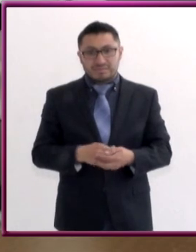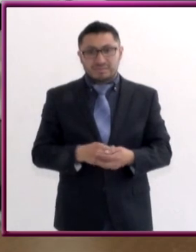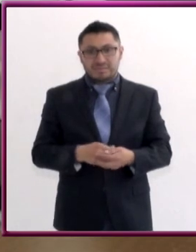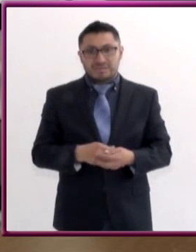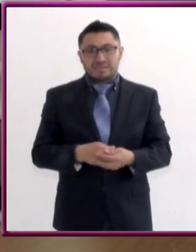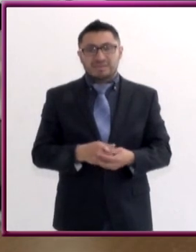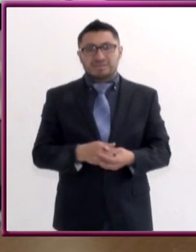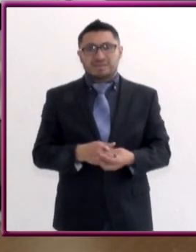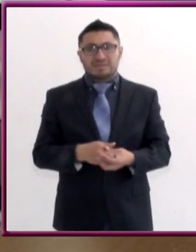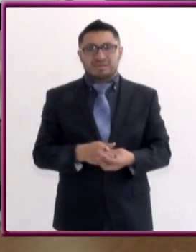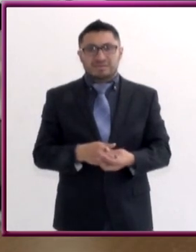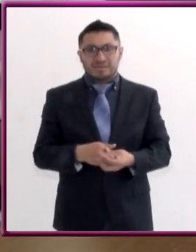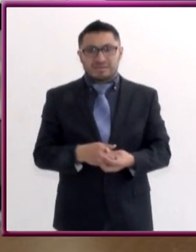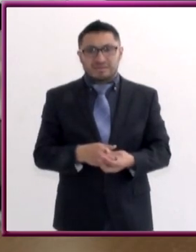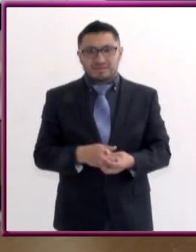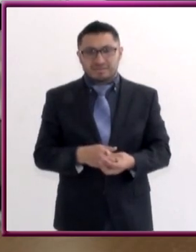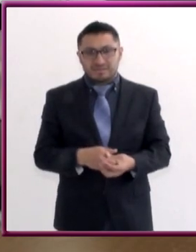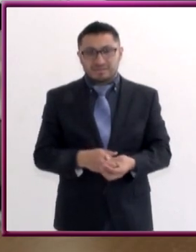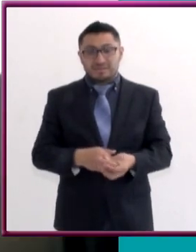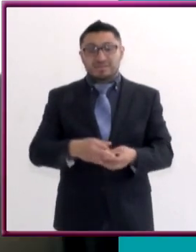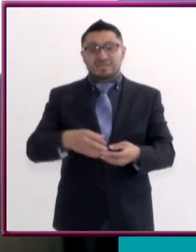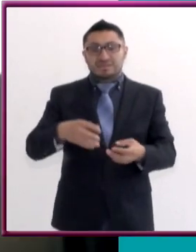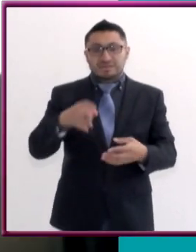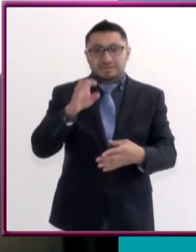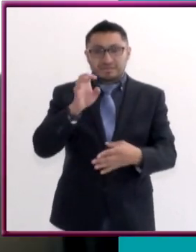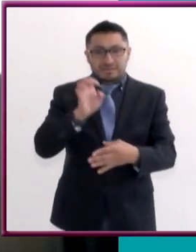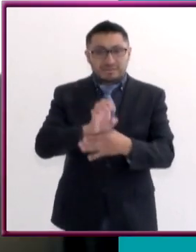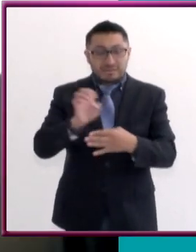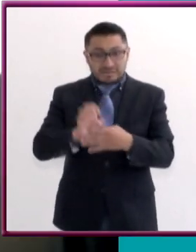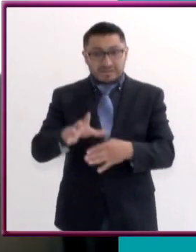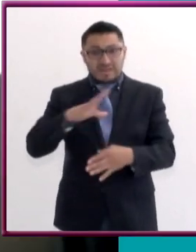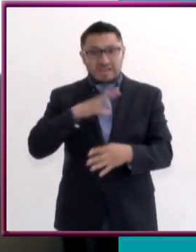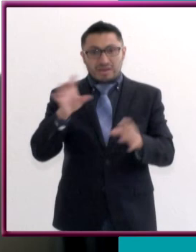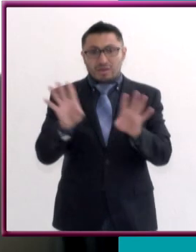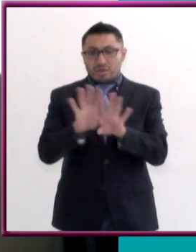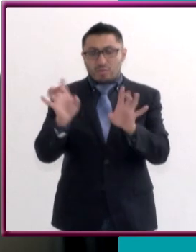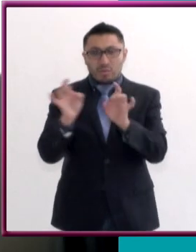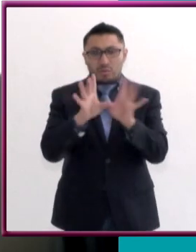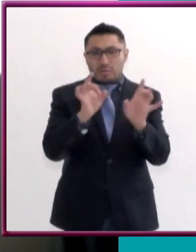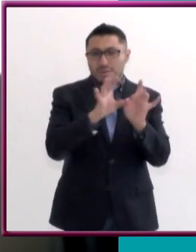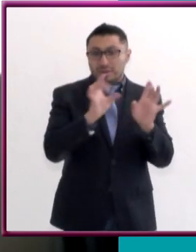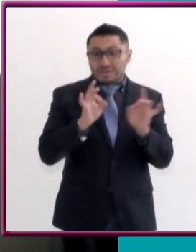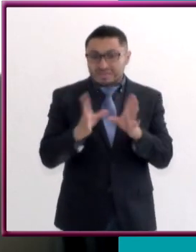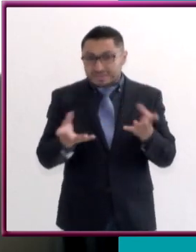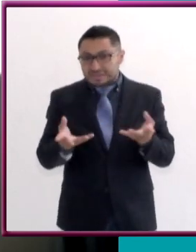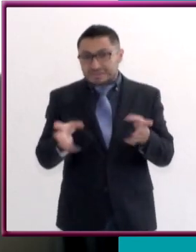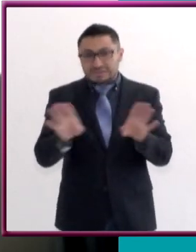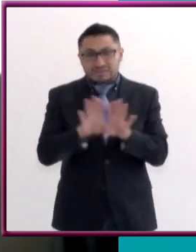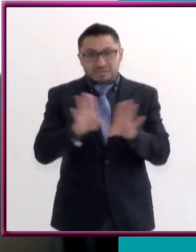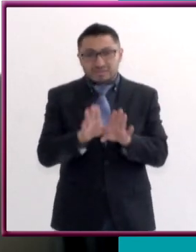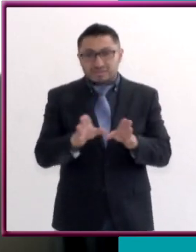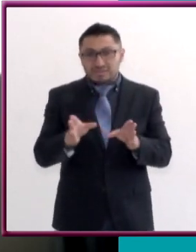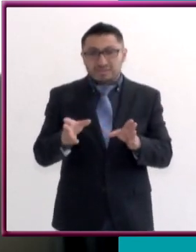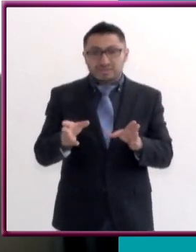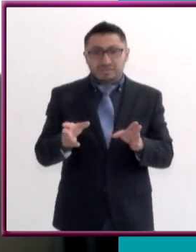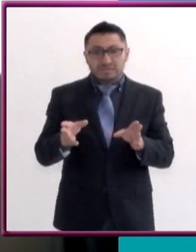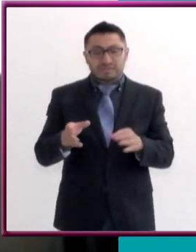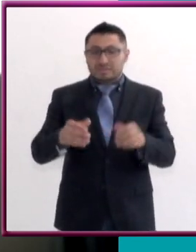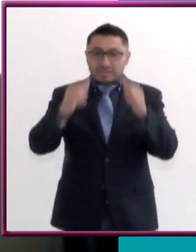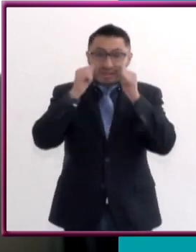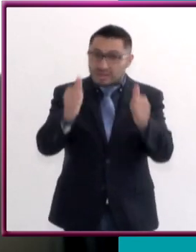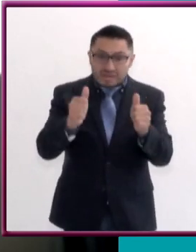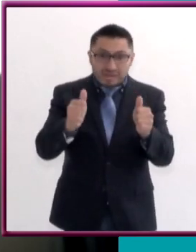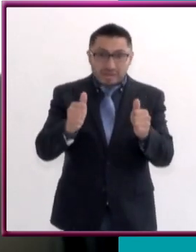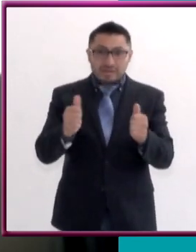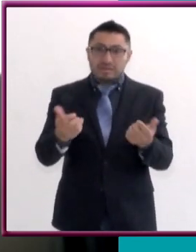emociones, si no se hablan y no se trabajan, nos empiezan a generar consecuencias que aparentemente uno deja de lado o no se da